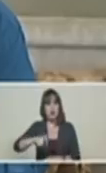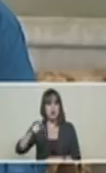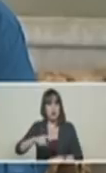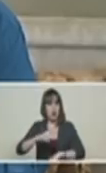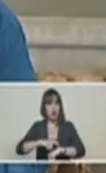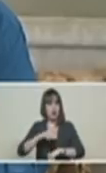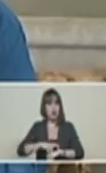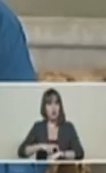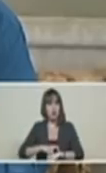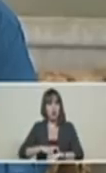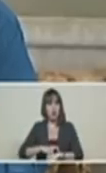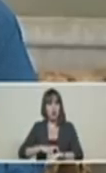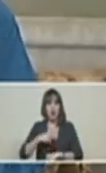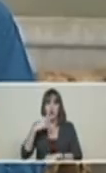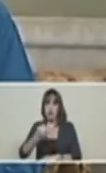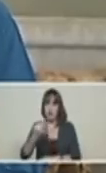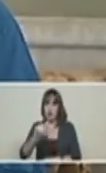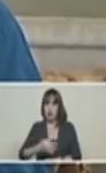real.